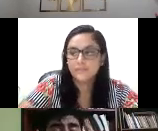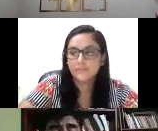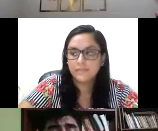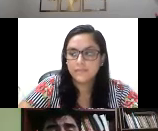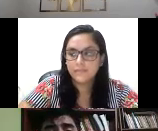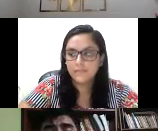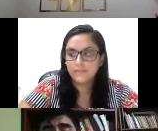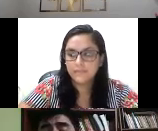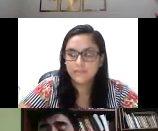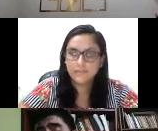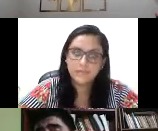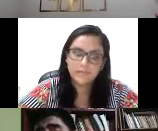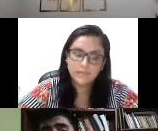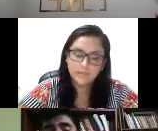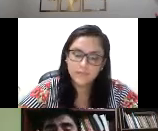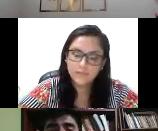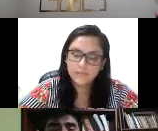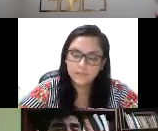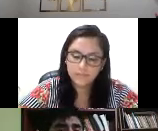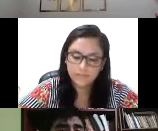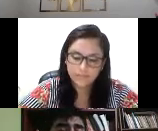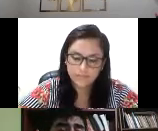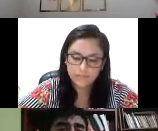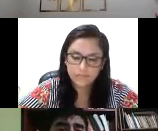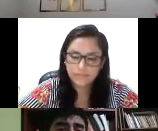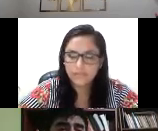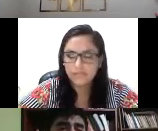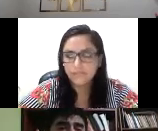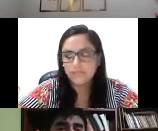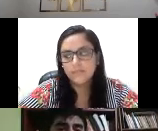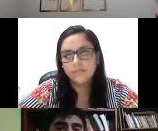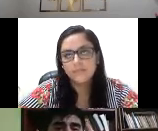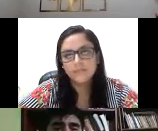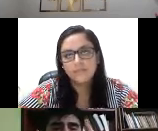Sin embargo, en esta ocasión fue distinta la situación, ¿no?